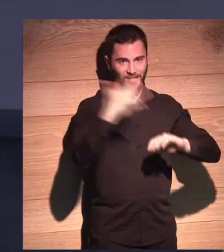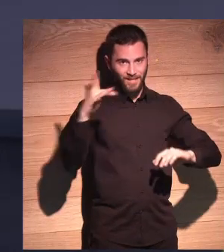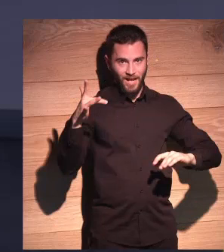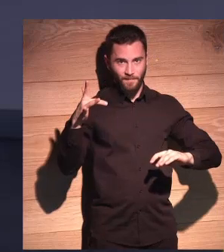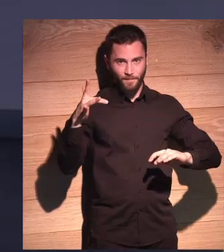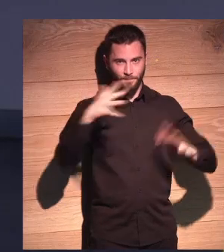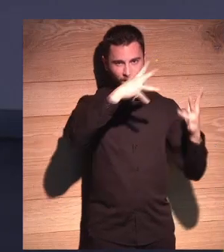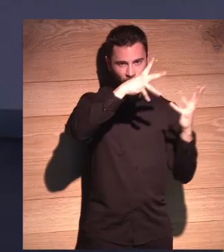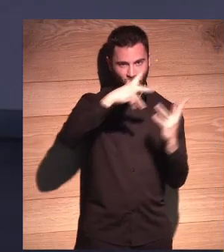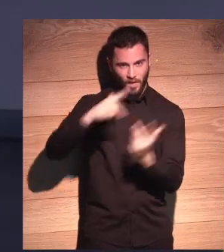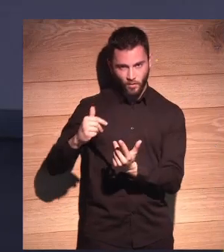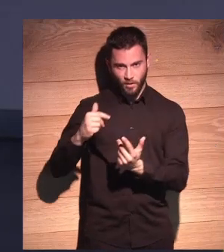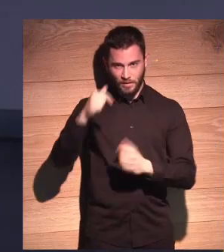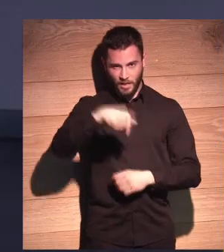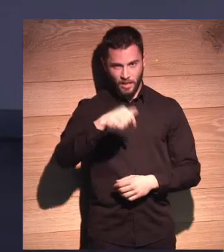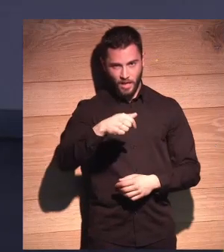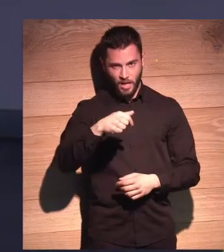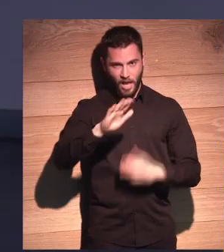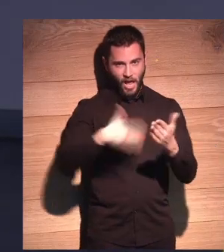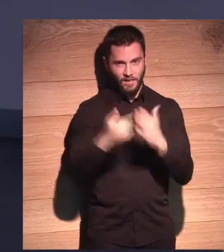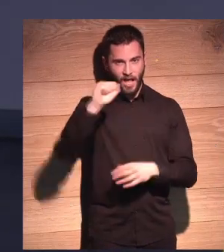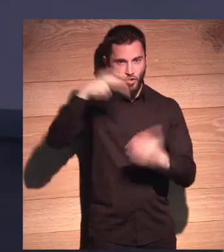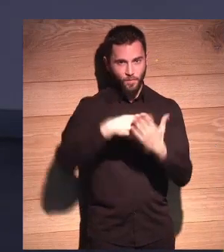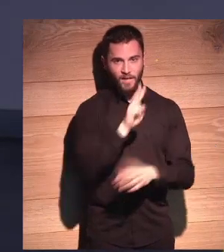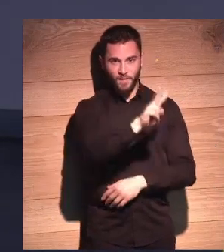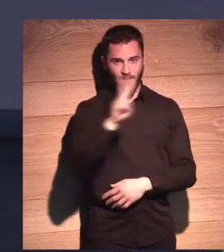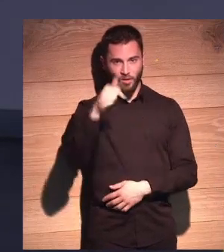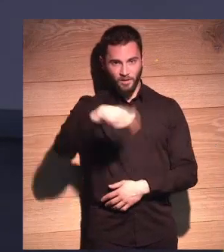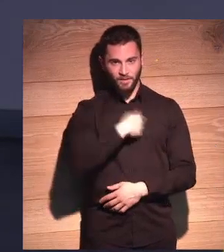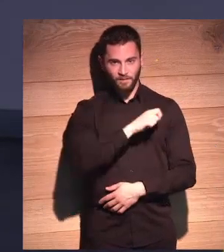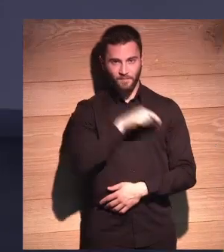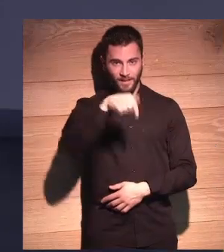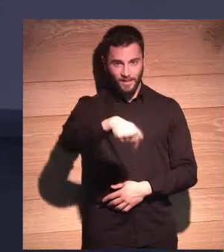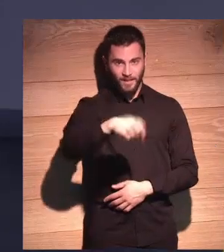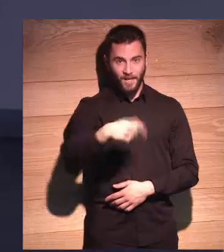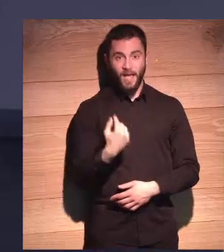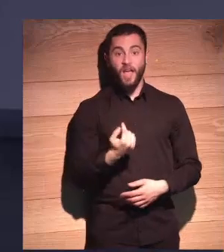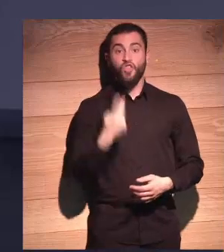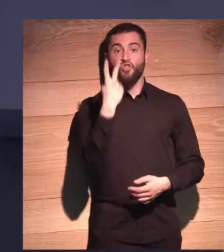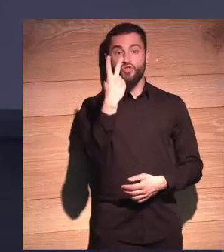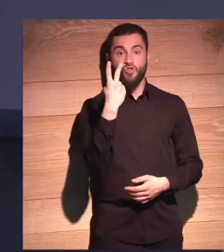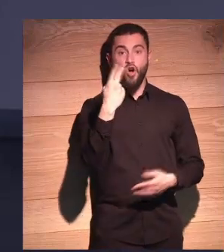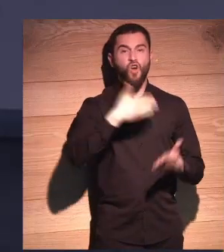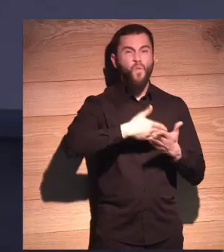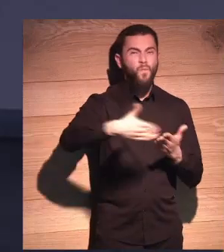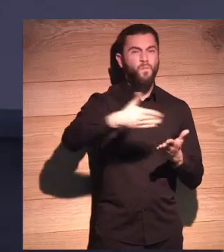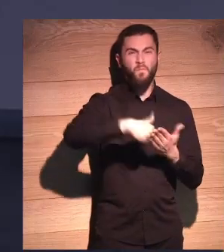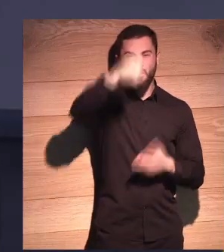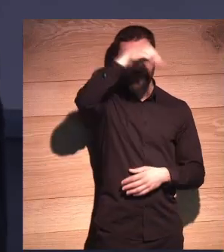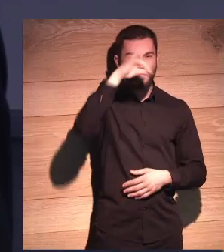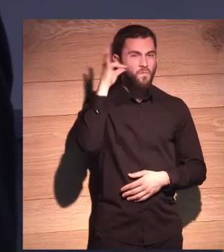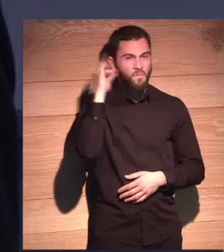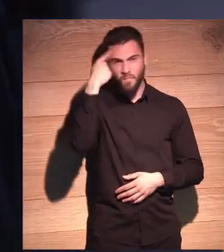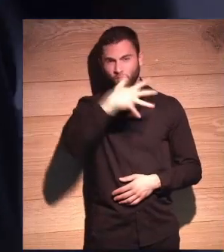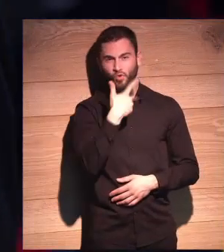Calculamos que de aquí al año 2022, España, este país, va a necesitar 2 millones de chicos y chicas